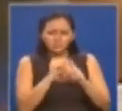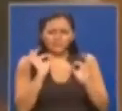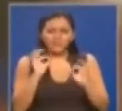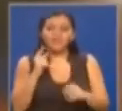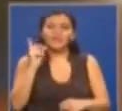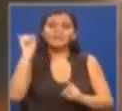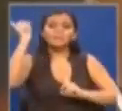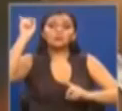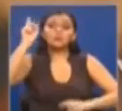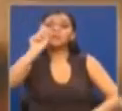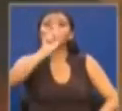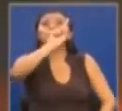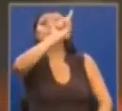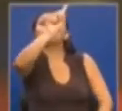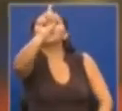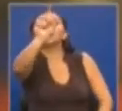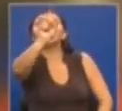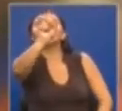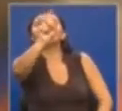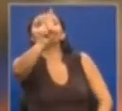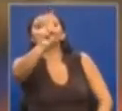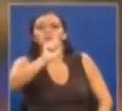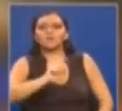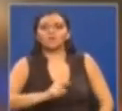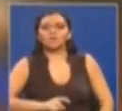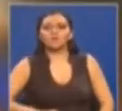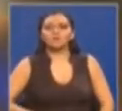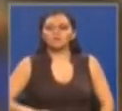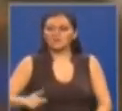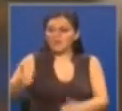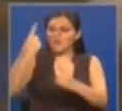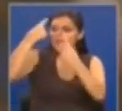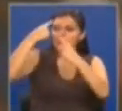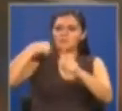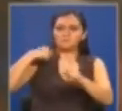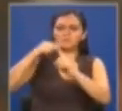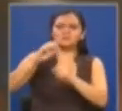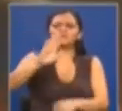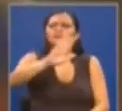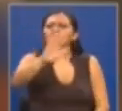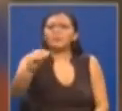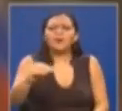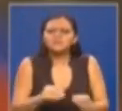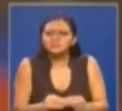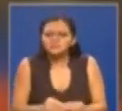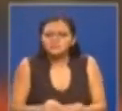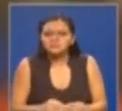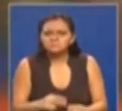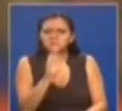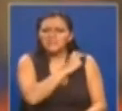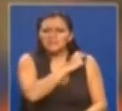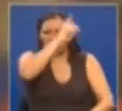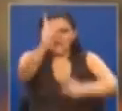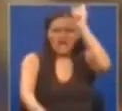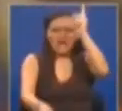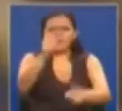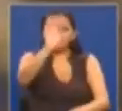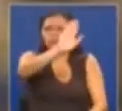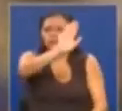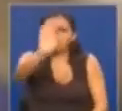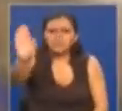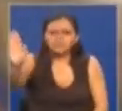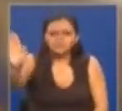pero tratando de intimidar a la Asamblea, al Congreso en ese entonces. Ese viejo país no puede retornar nunca más.